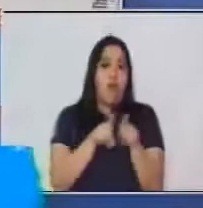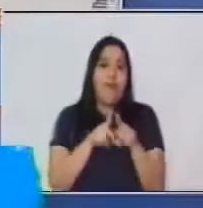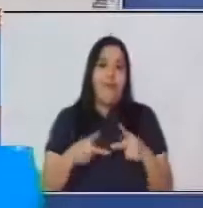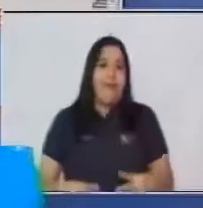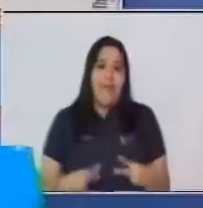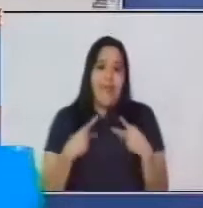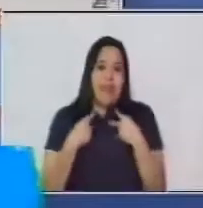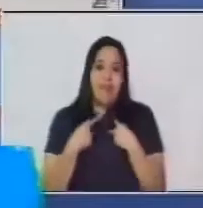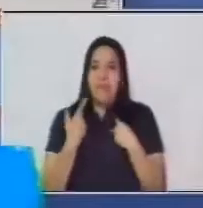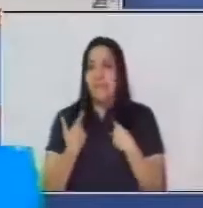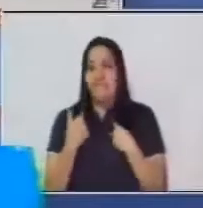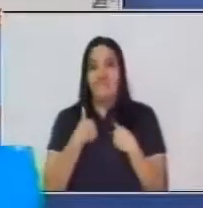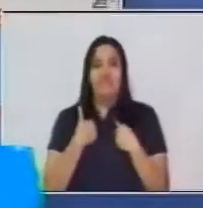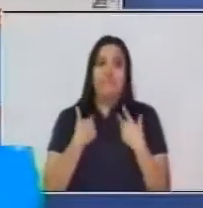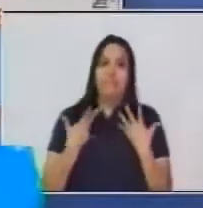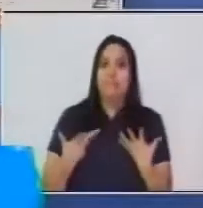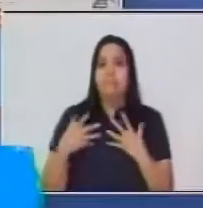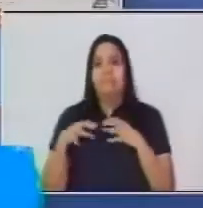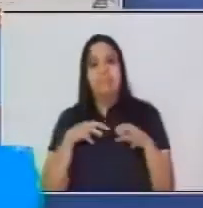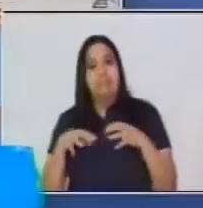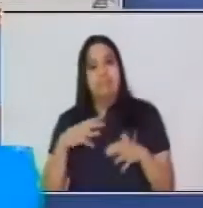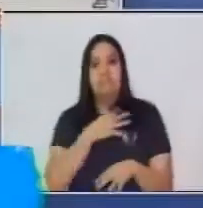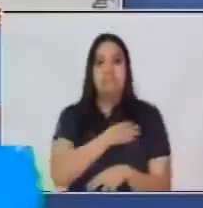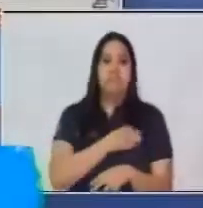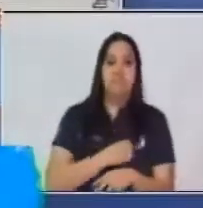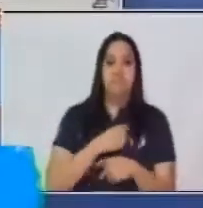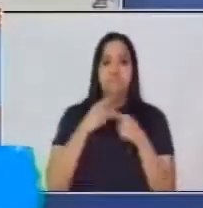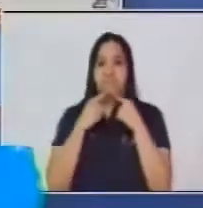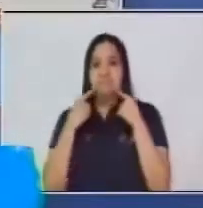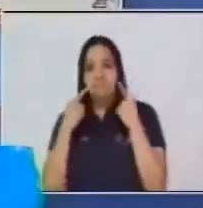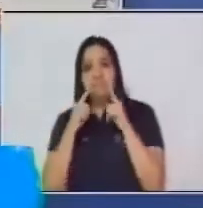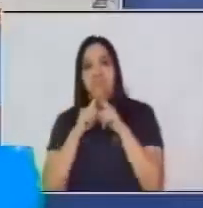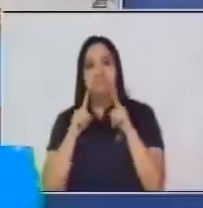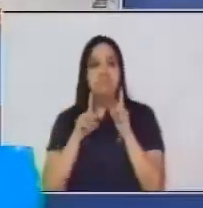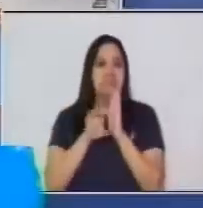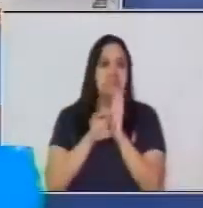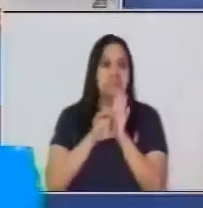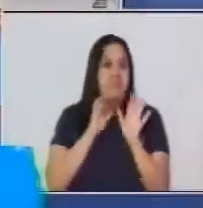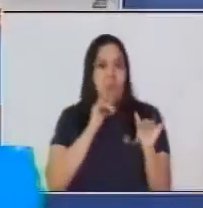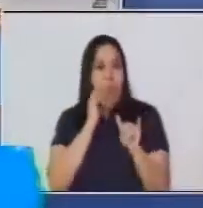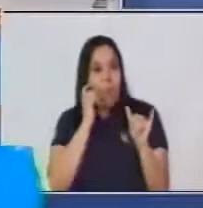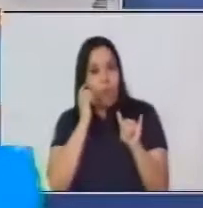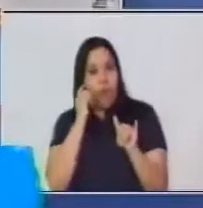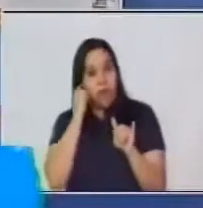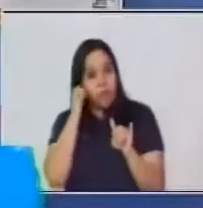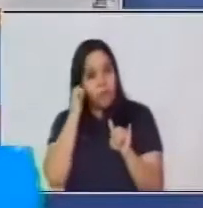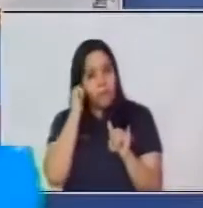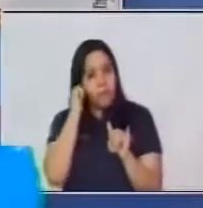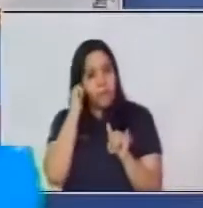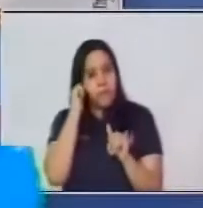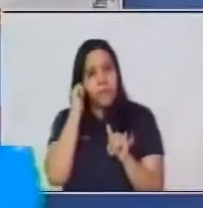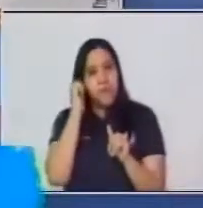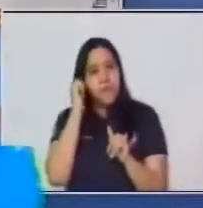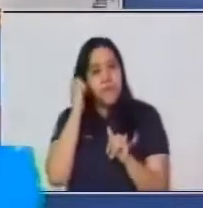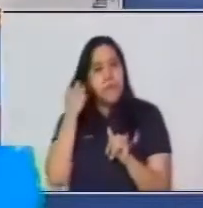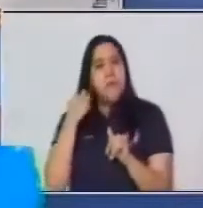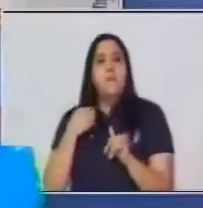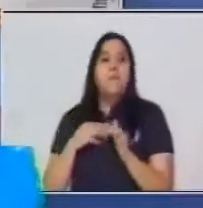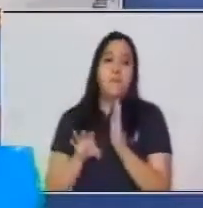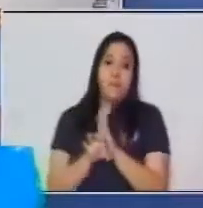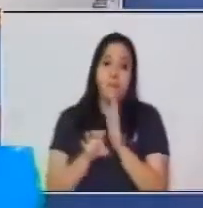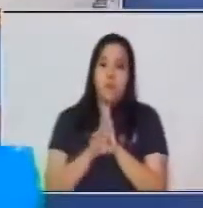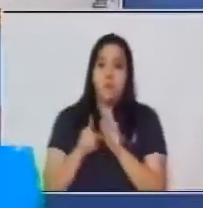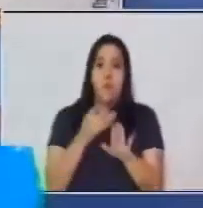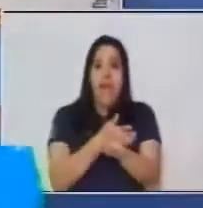Y siempre nos están sucediendo cosas. Entonces ahora imagina, ¿qué cosas te han sucedido 5 minutos antes de que comenzaras a ver ese